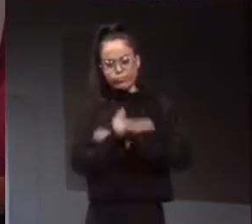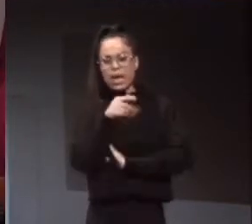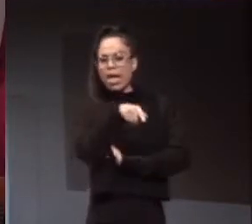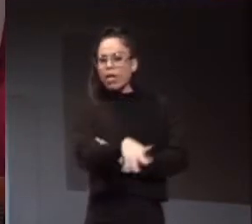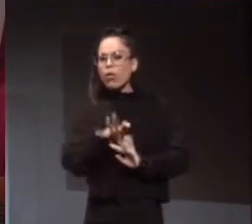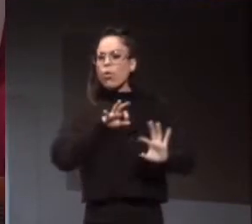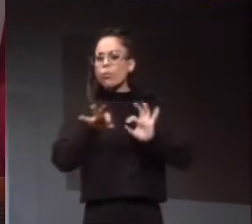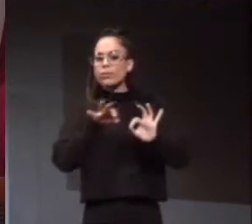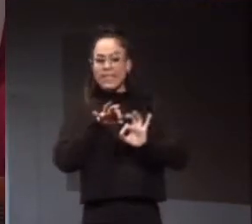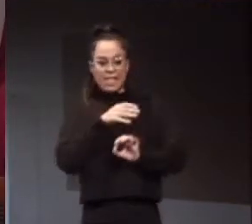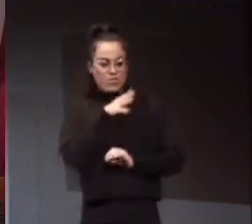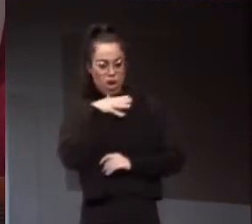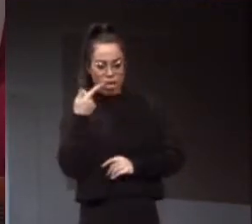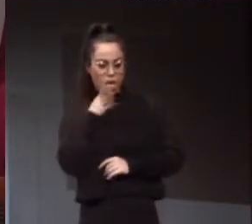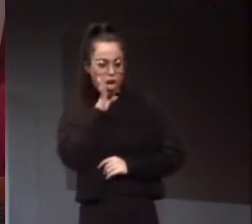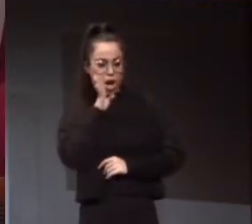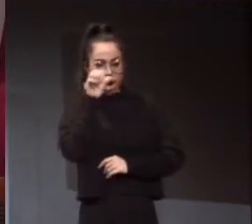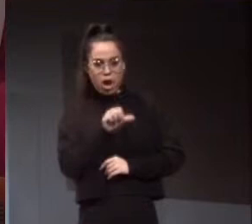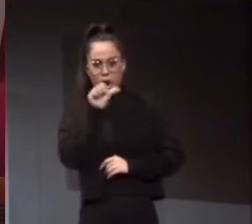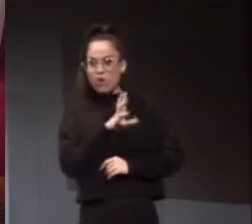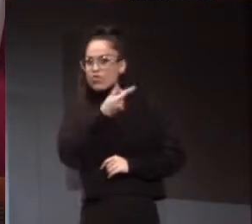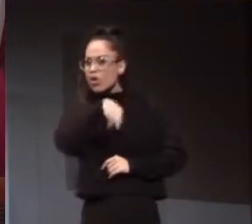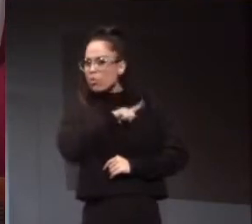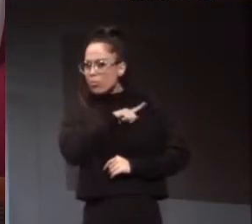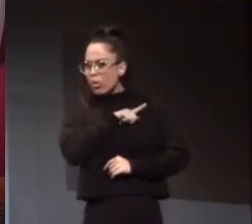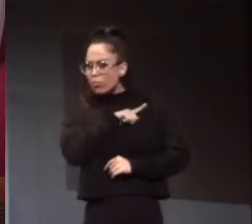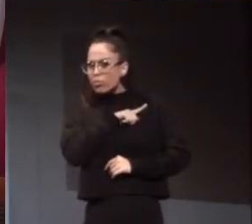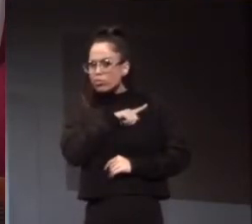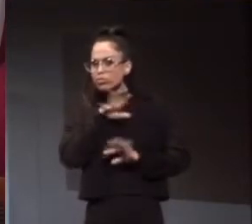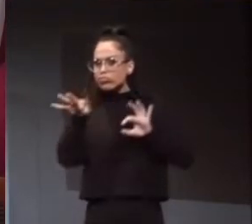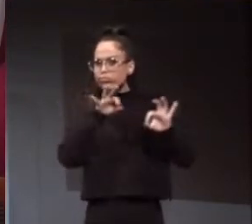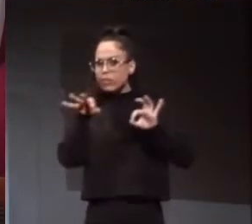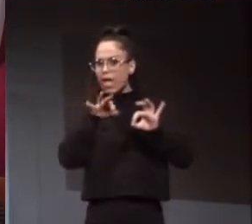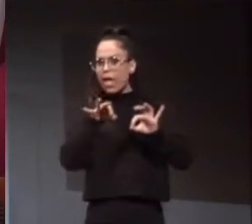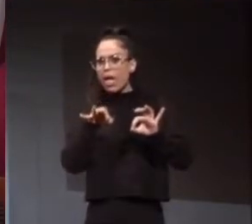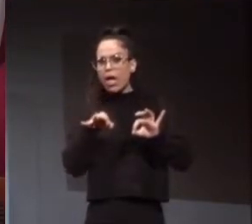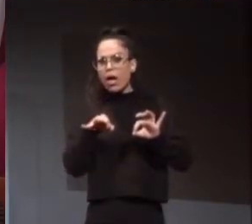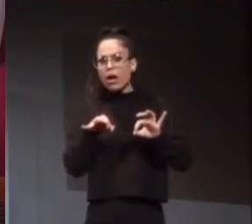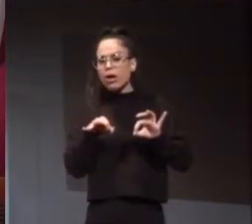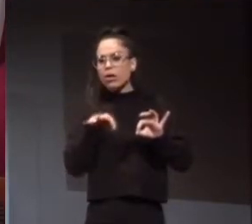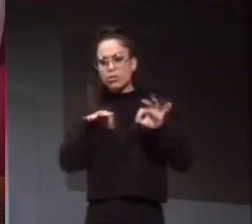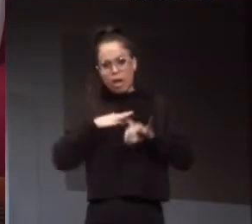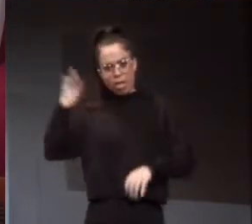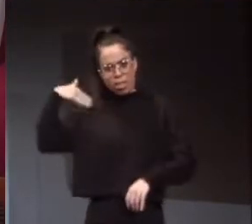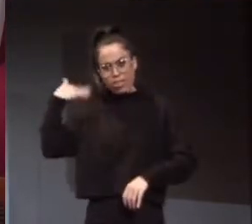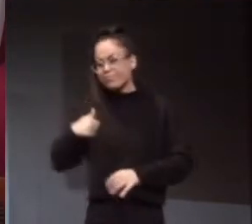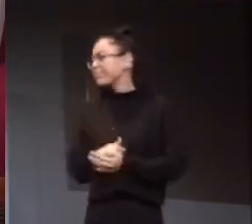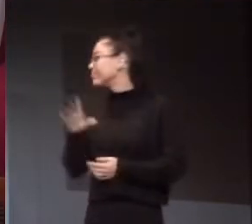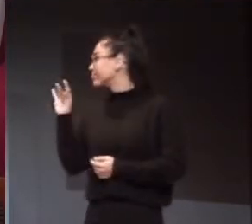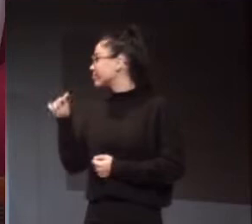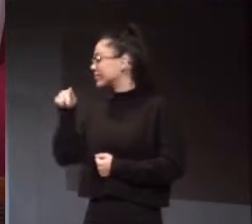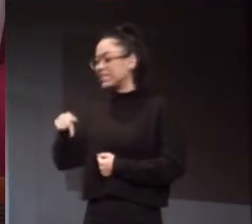ver la representación teatral del barrio entre otros escenarios verdad hace tiempo esta obra se